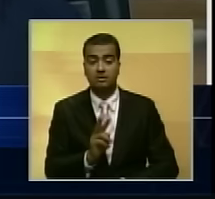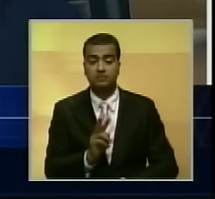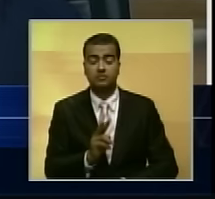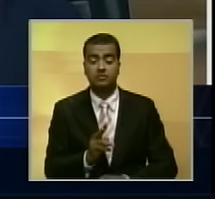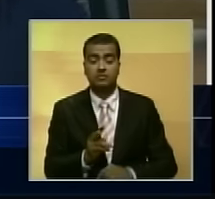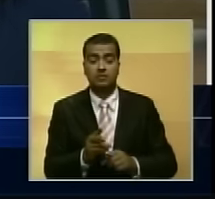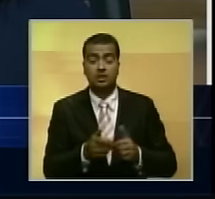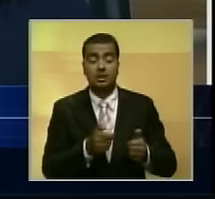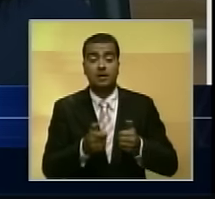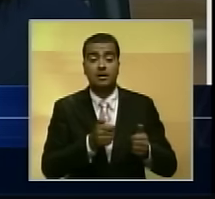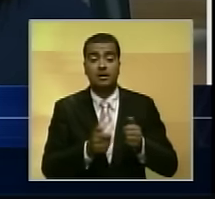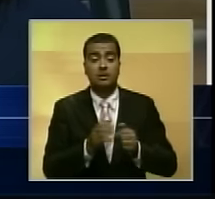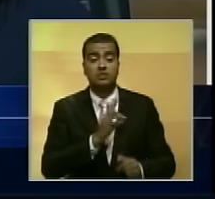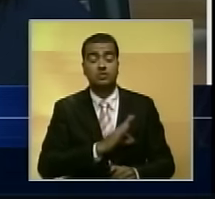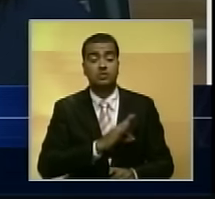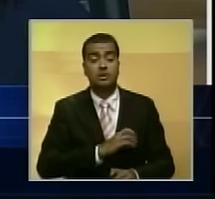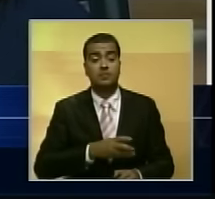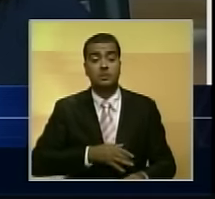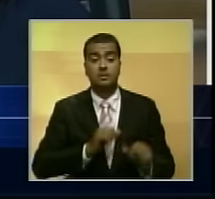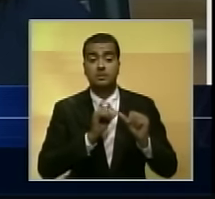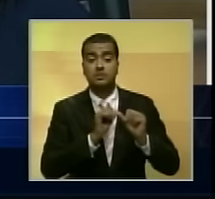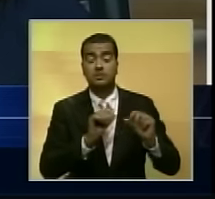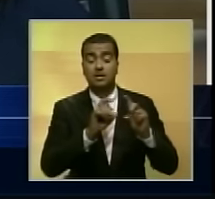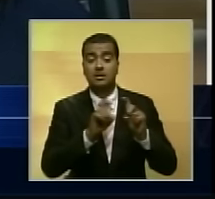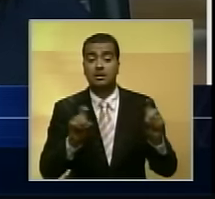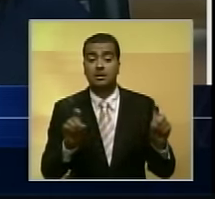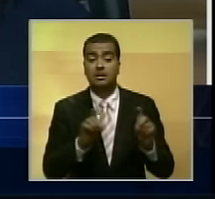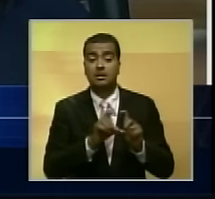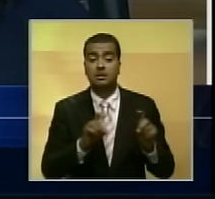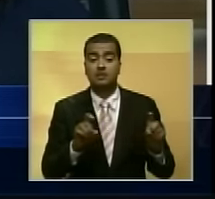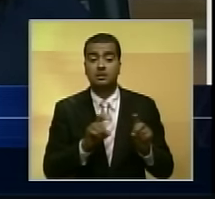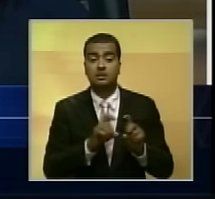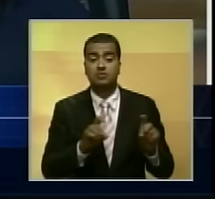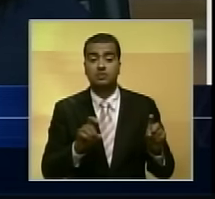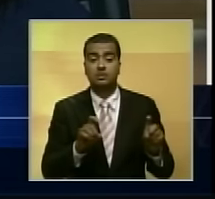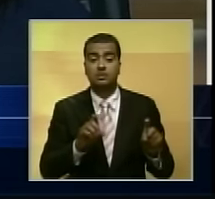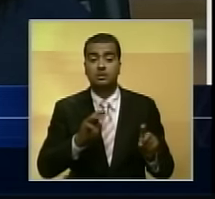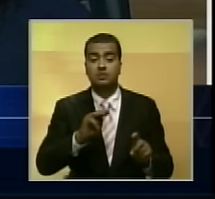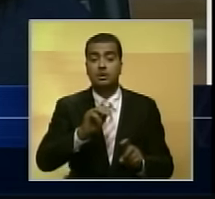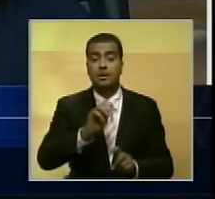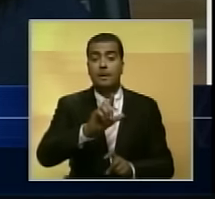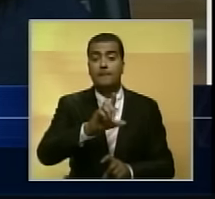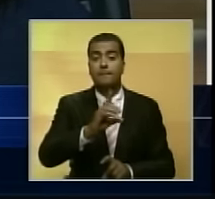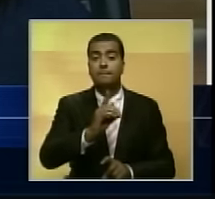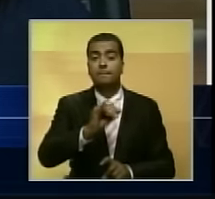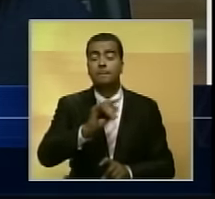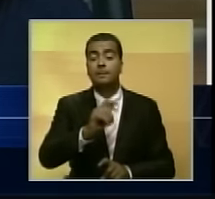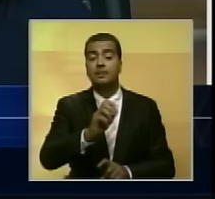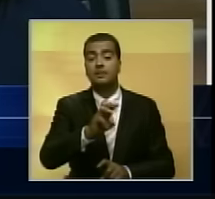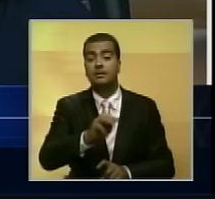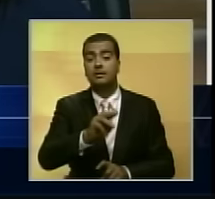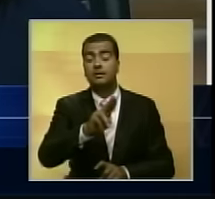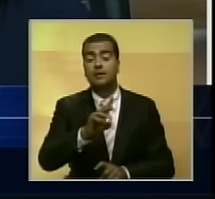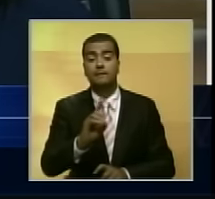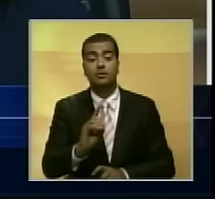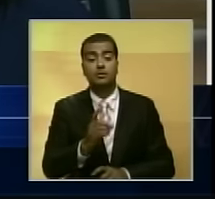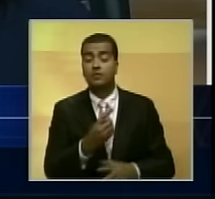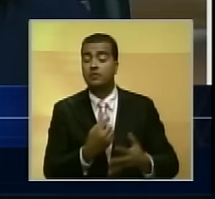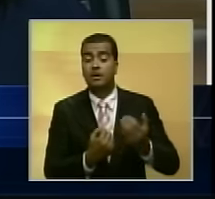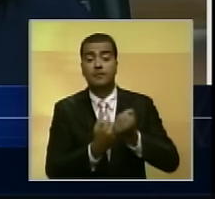redes sociales lograron imponer una etiqueta llamada Maldita MUT. Y no fue el